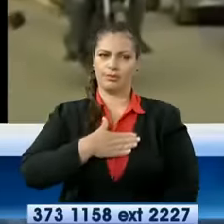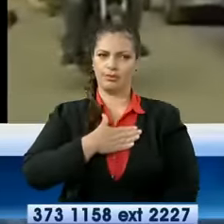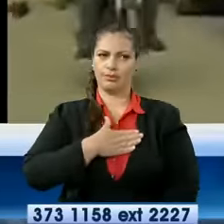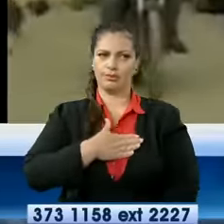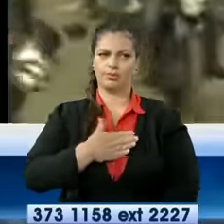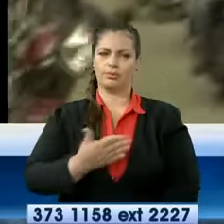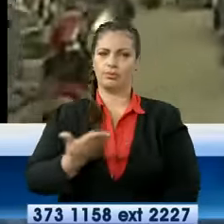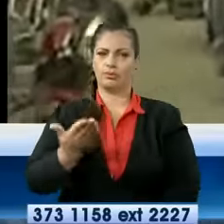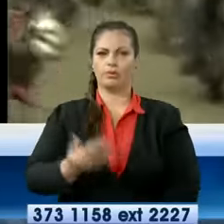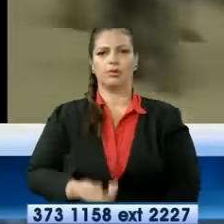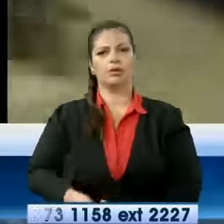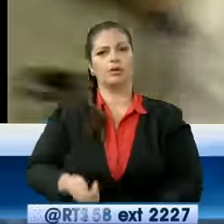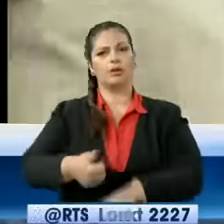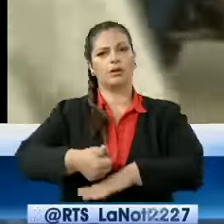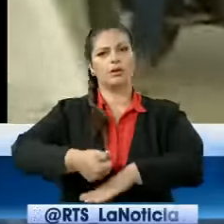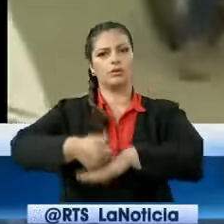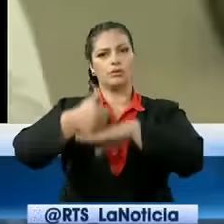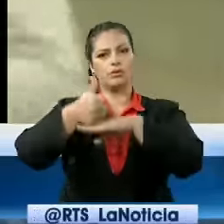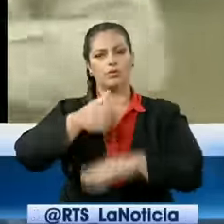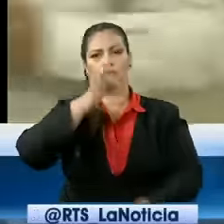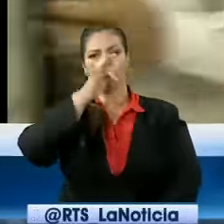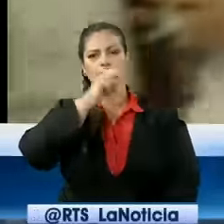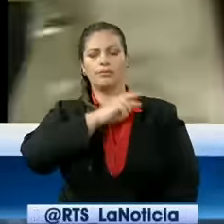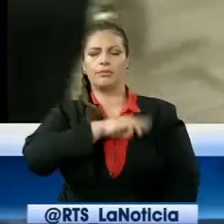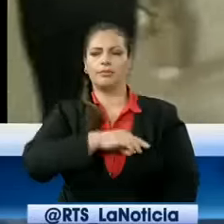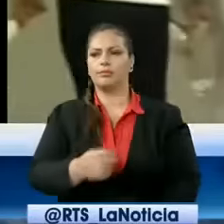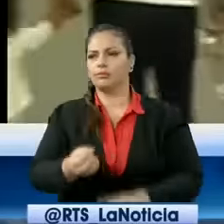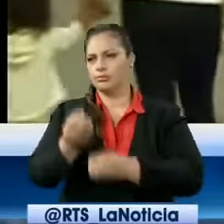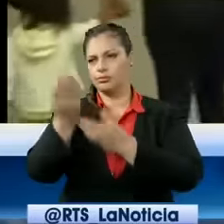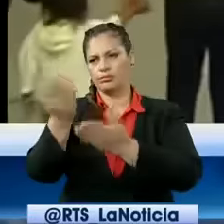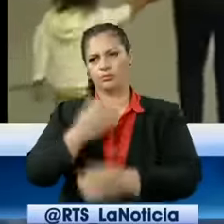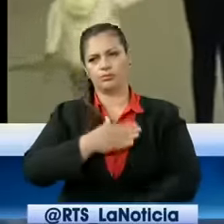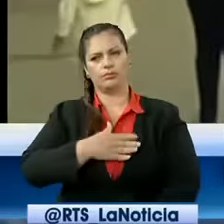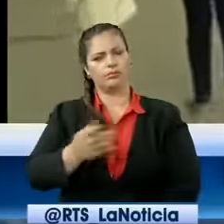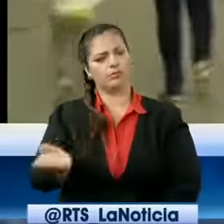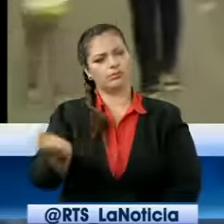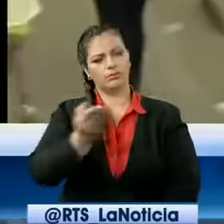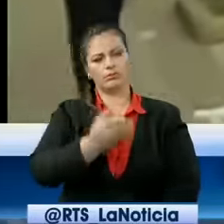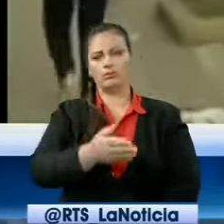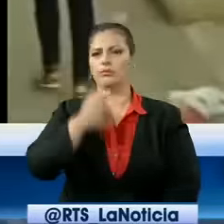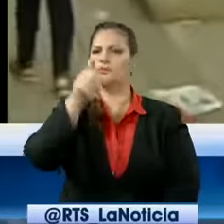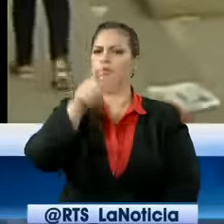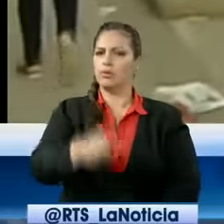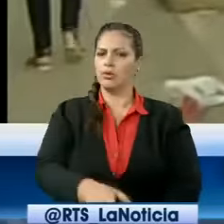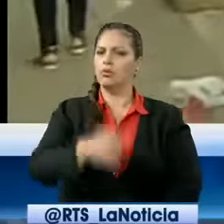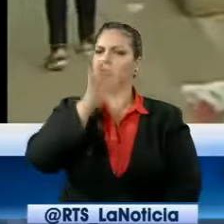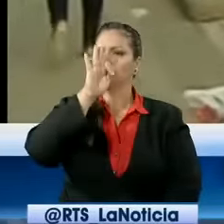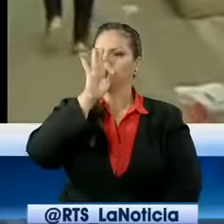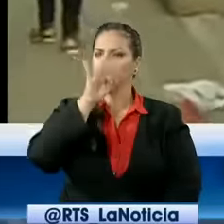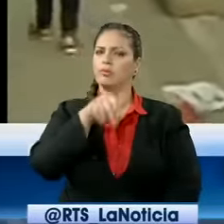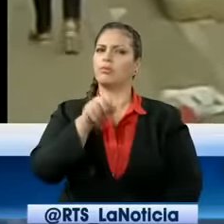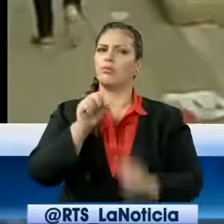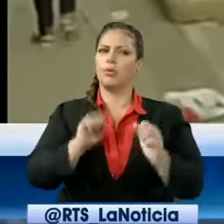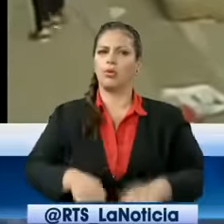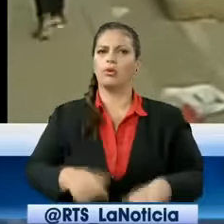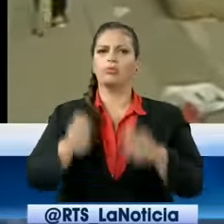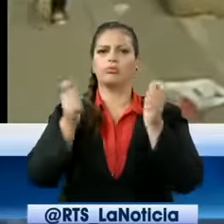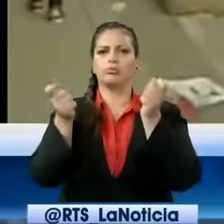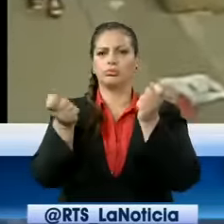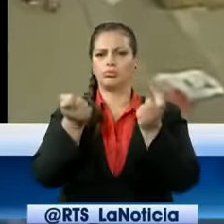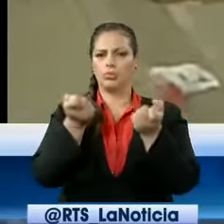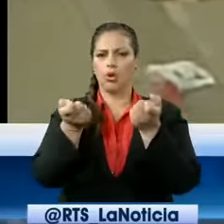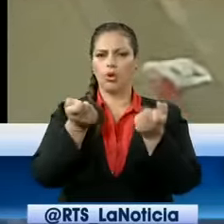los directivos de la Autoridad de Tránsito Municipal que manden a un agente de tránsito para que ponga orden en este sitio. Hugo Luisa y